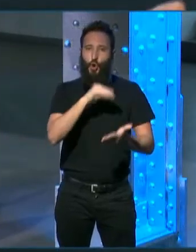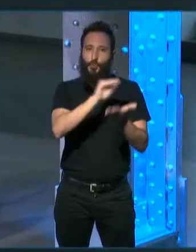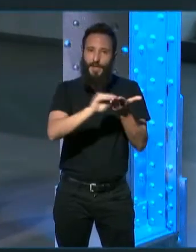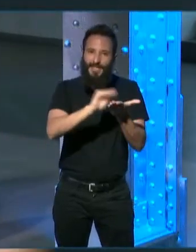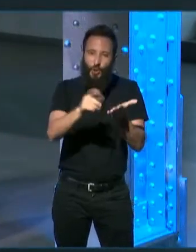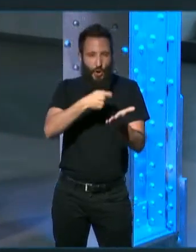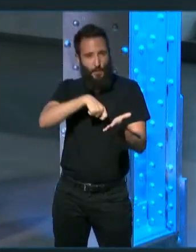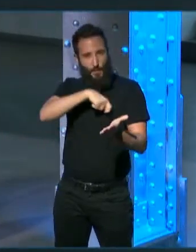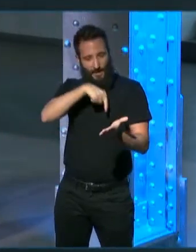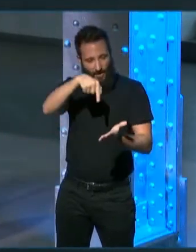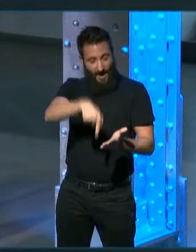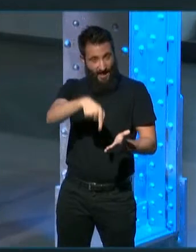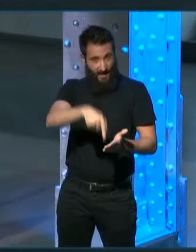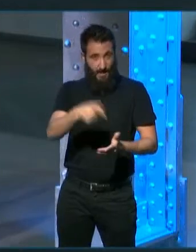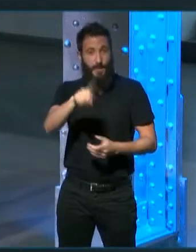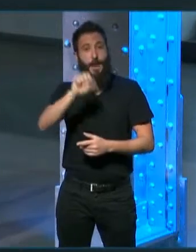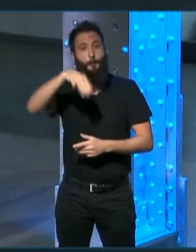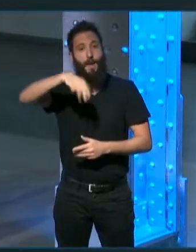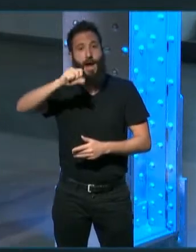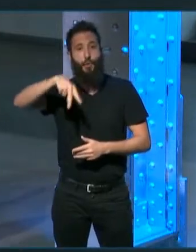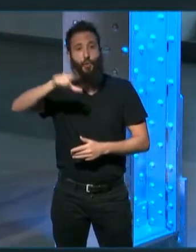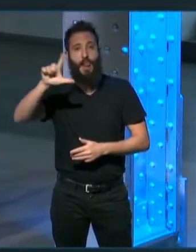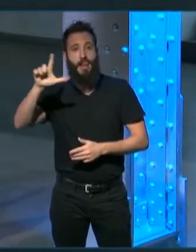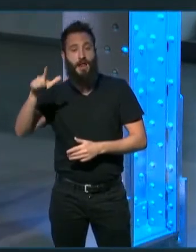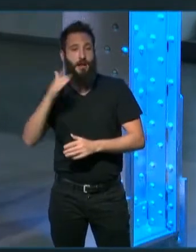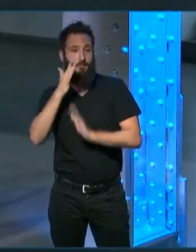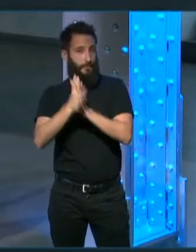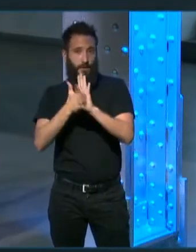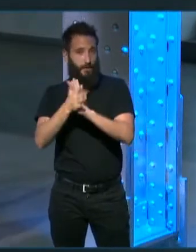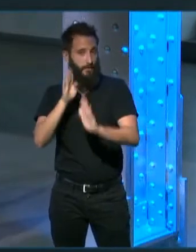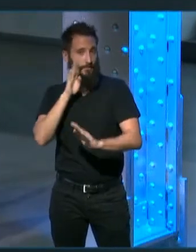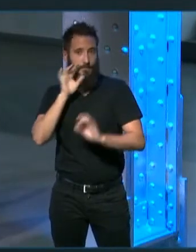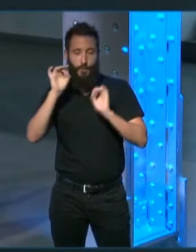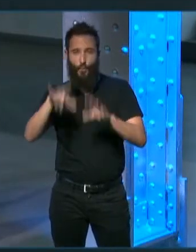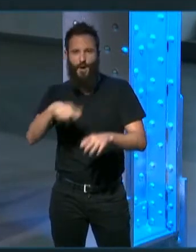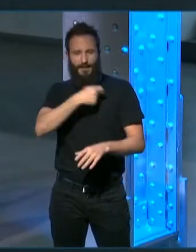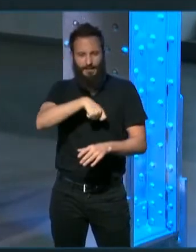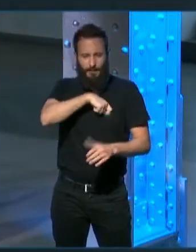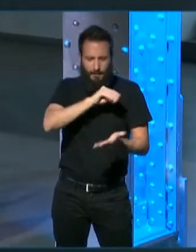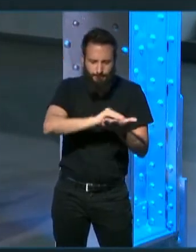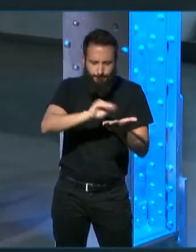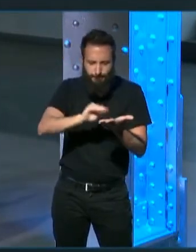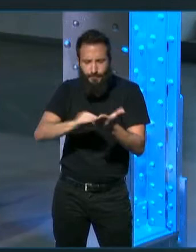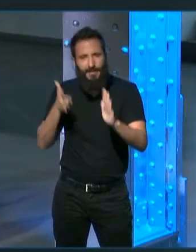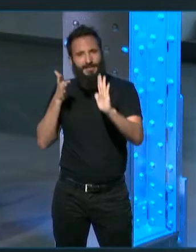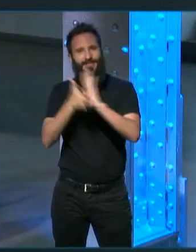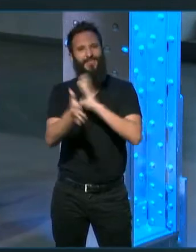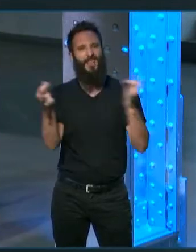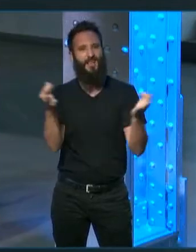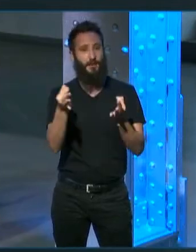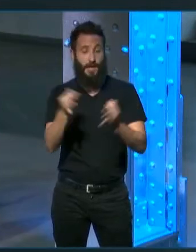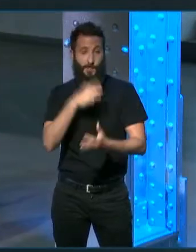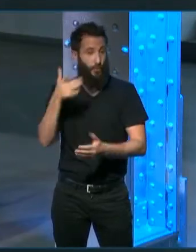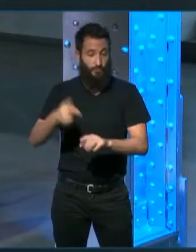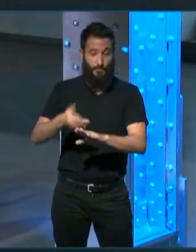es también lo que decía Manuel, ¿no? ¿Qué significa escribir en España? Entonces, hay toda esa elaboración de